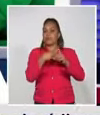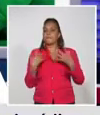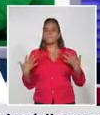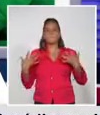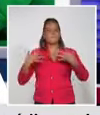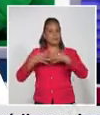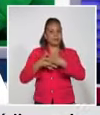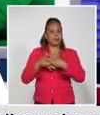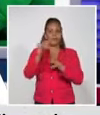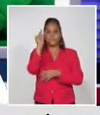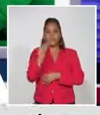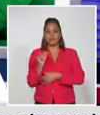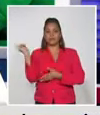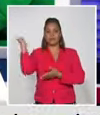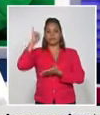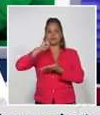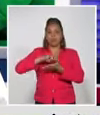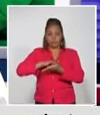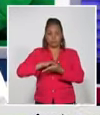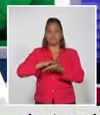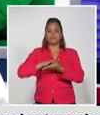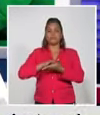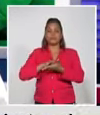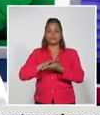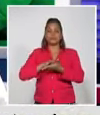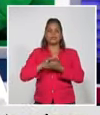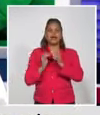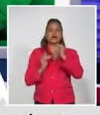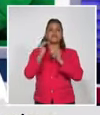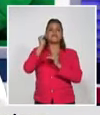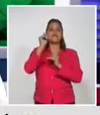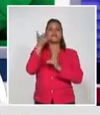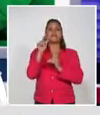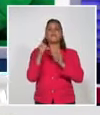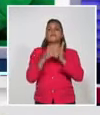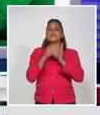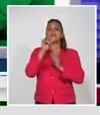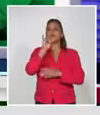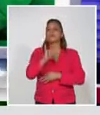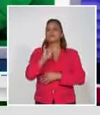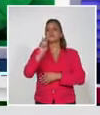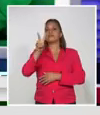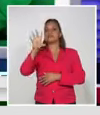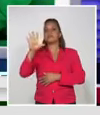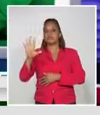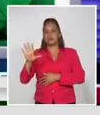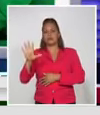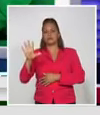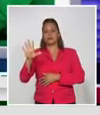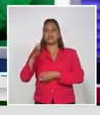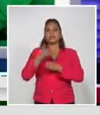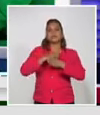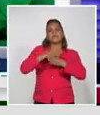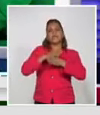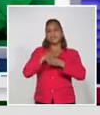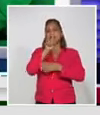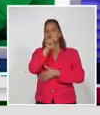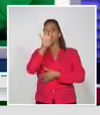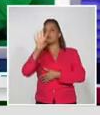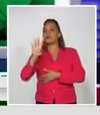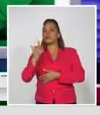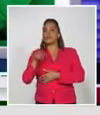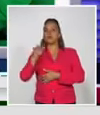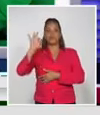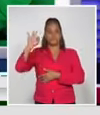con viajeros internacionales asciende a 10.925, que representa el